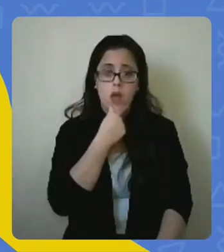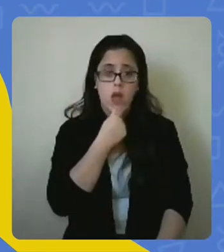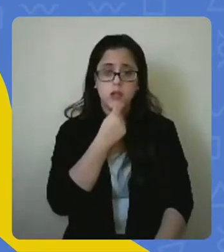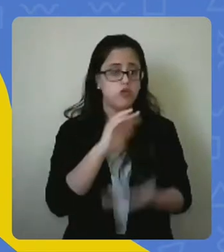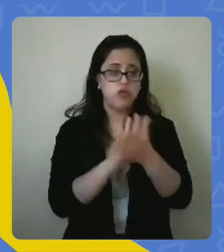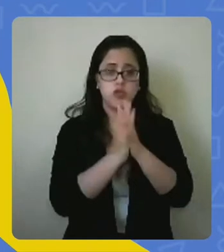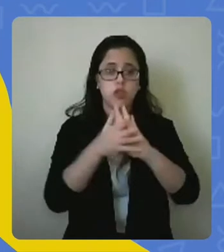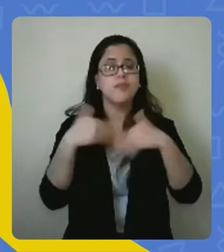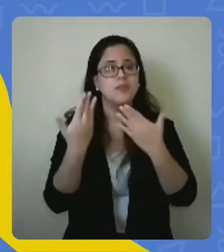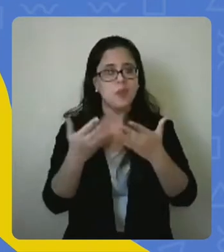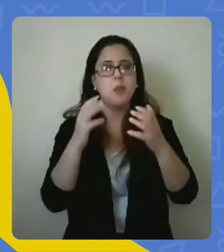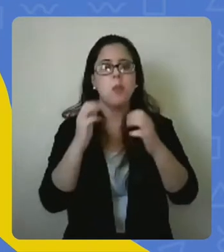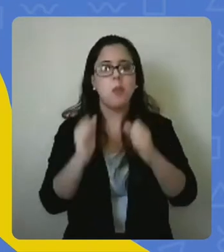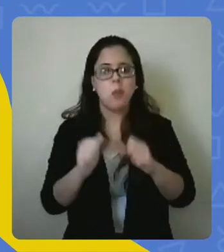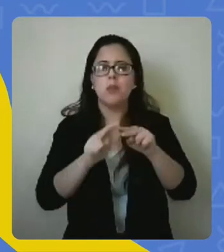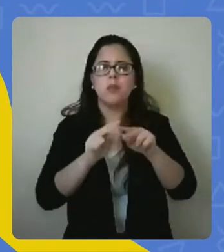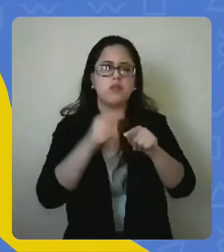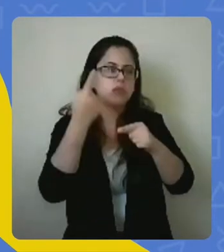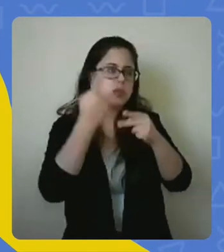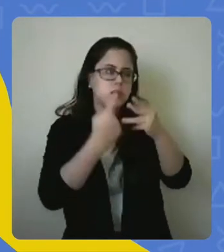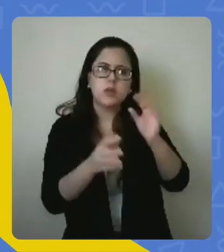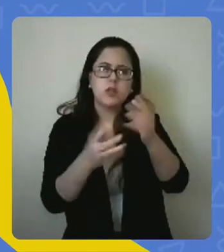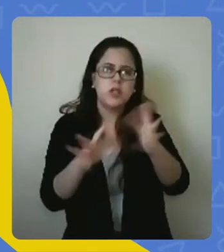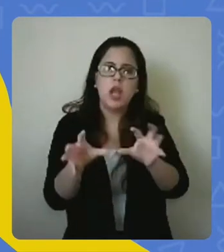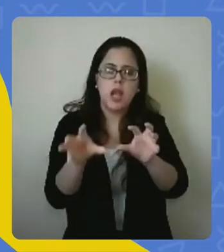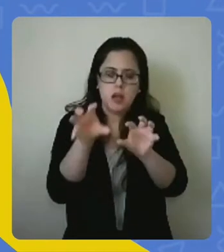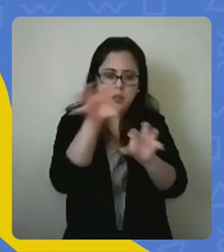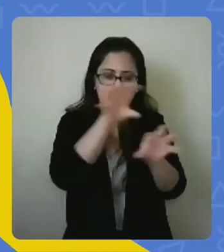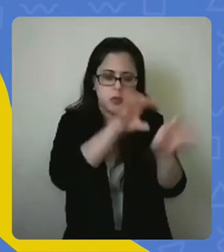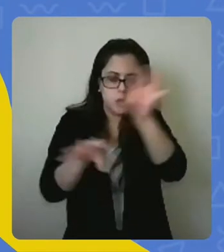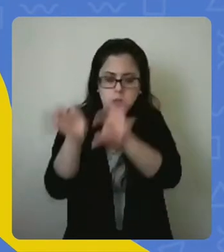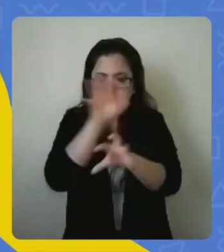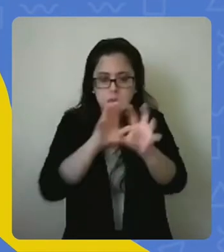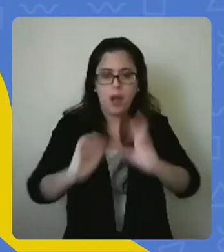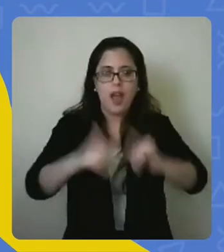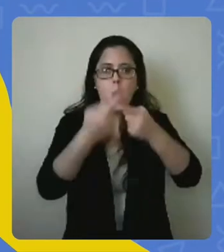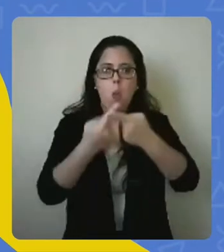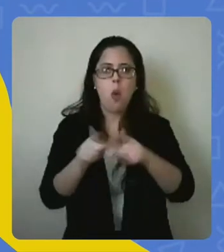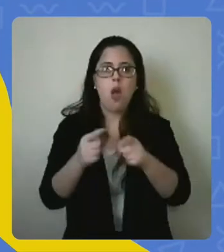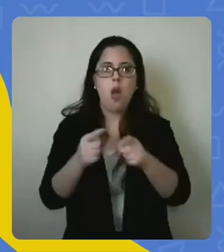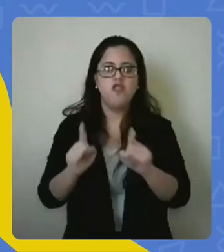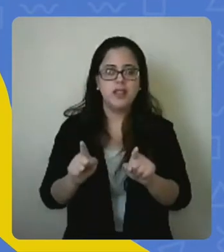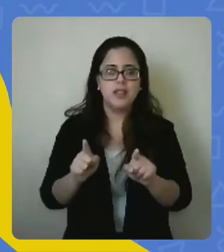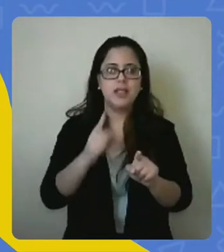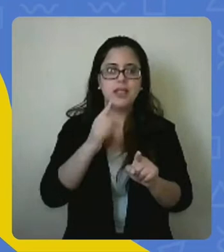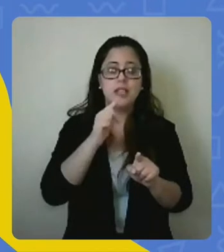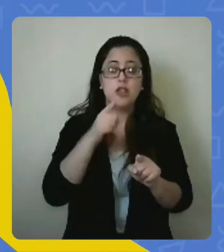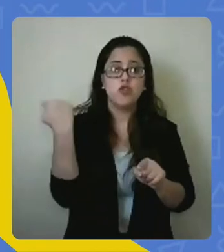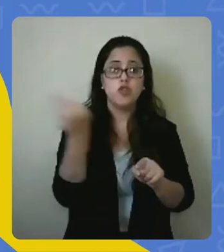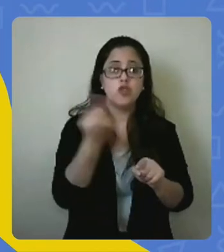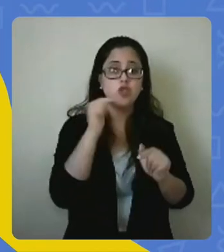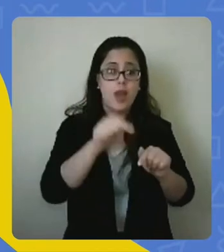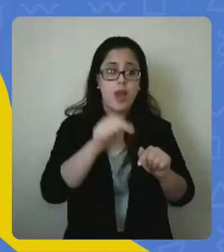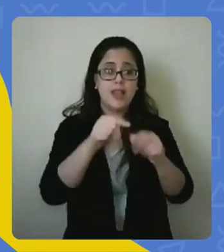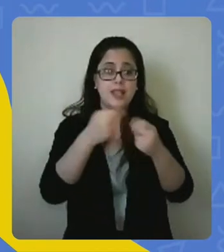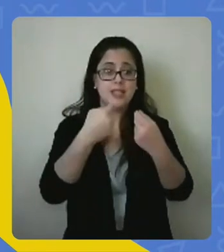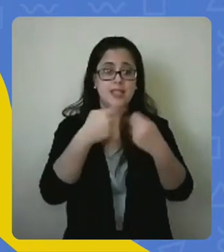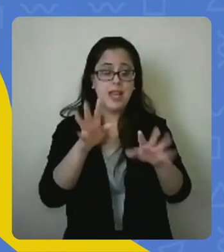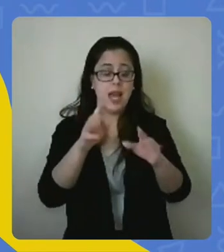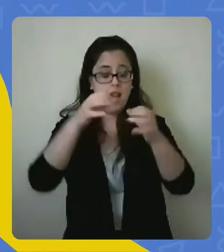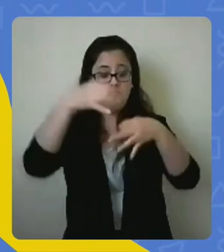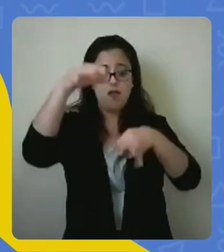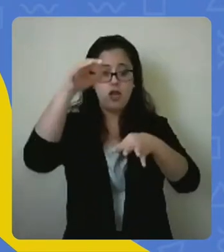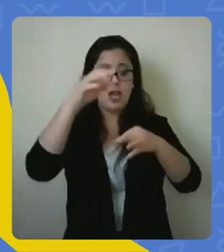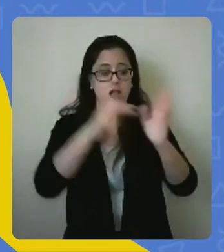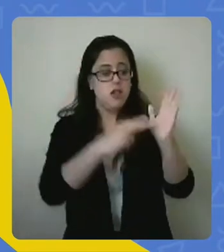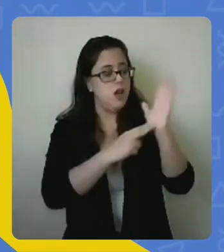tanto se pueden hacer muchas, muchas combinaciones y muchos juegos diferentes. Nosotros en el folletito les mostramos más o menos